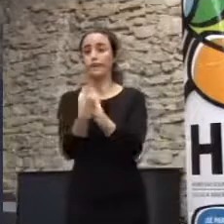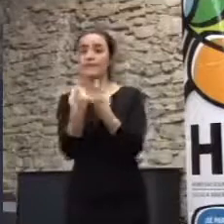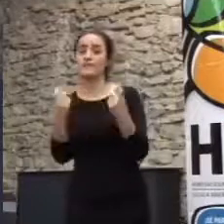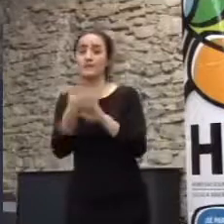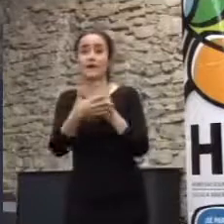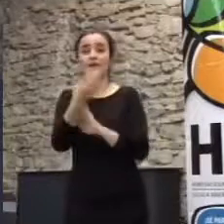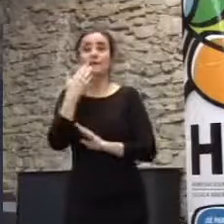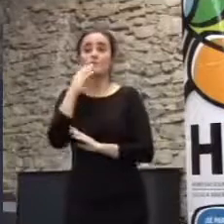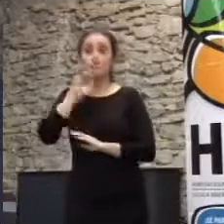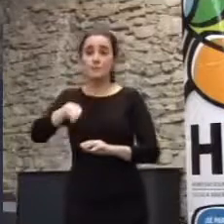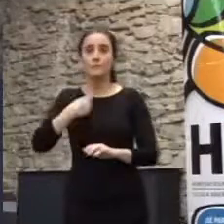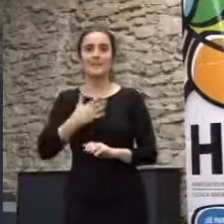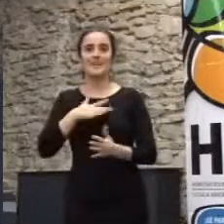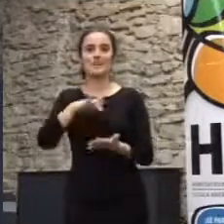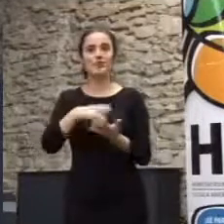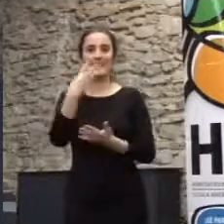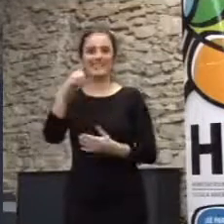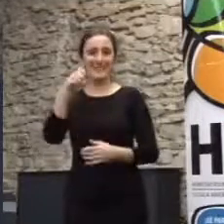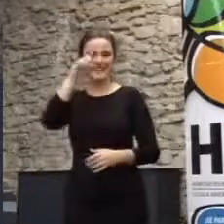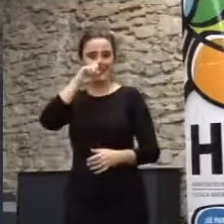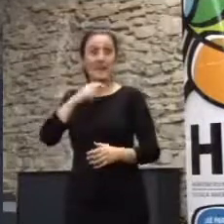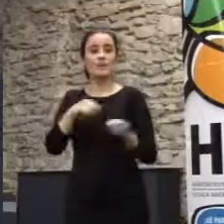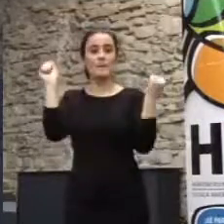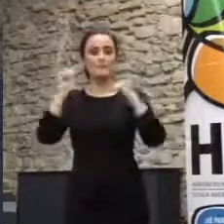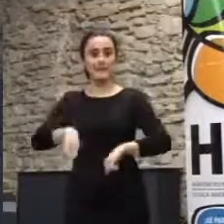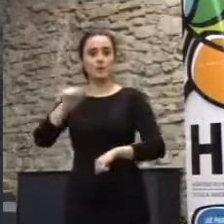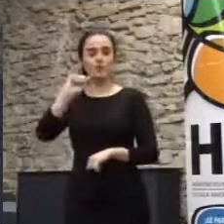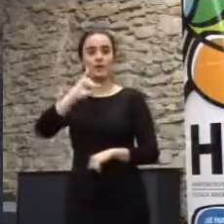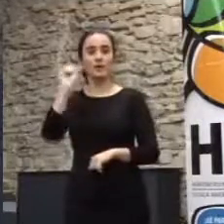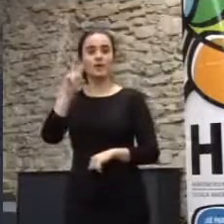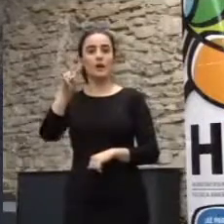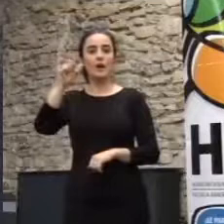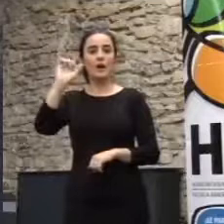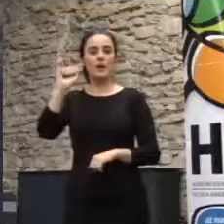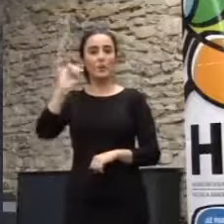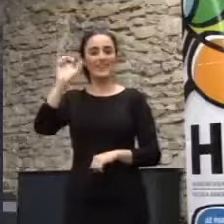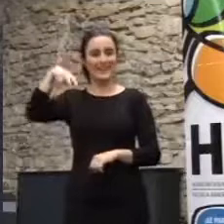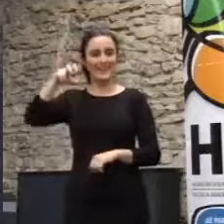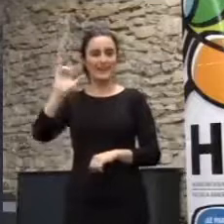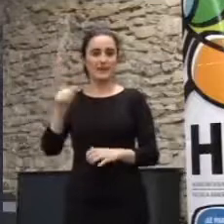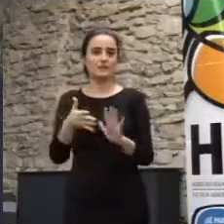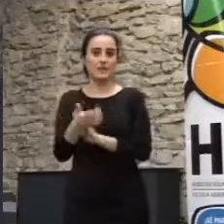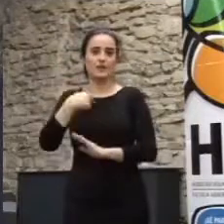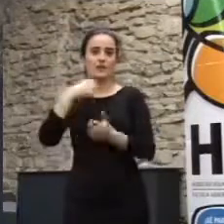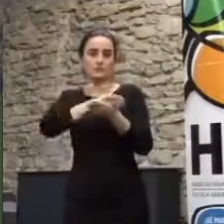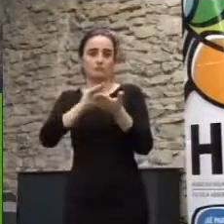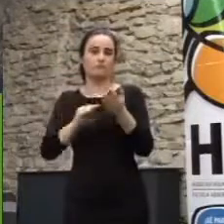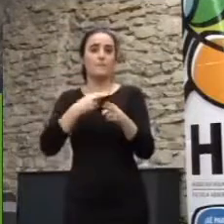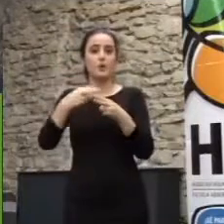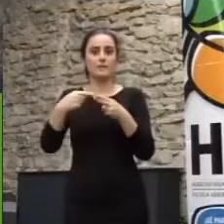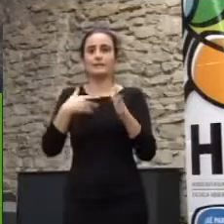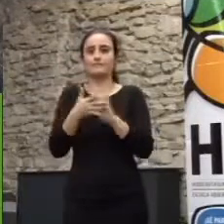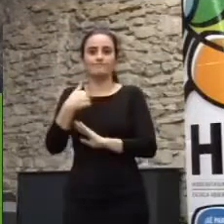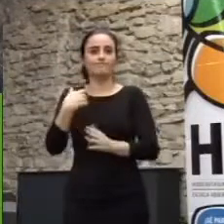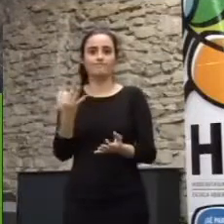cumplen 30 años del Pacto de Ajuria Enea. Yo suelo escribir de política, pues mañana escribiré de los 30 años del Pacto de Ajuria Enea. Por lo tanto, hagámonos idea de la importancia que